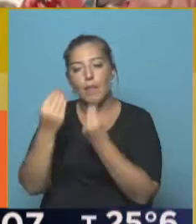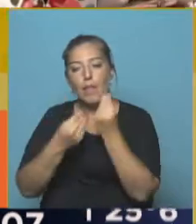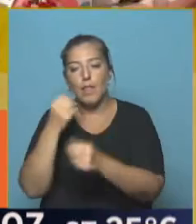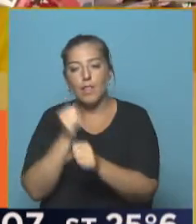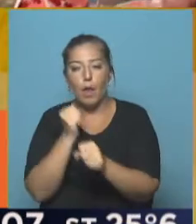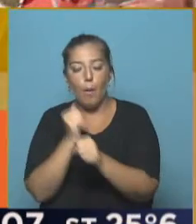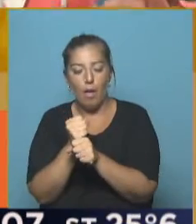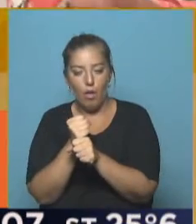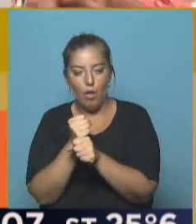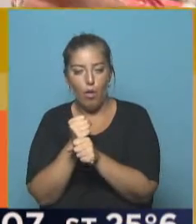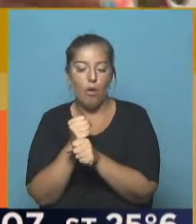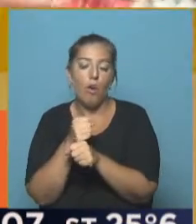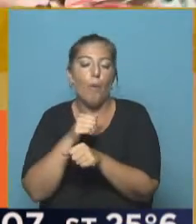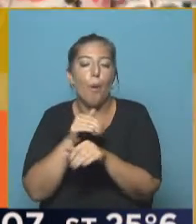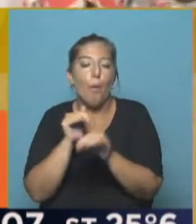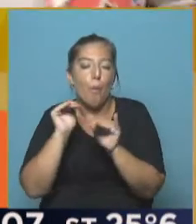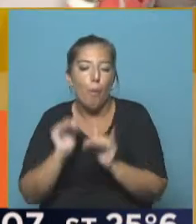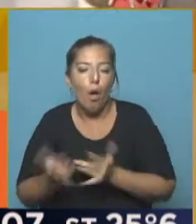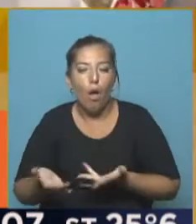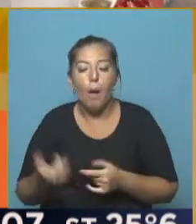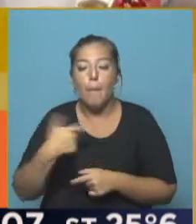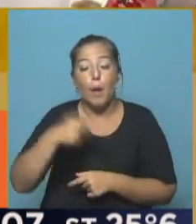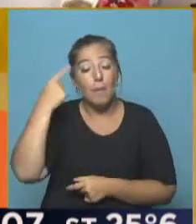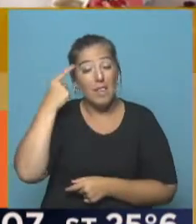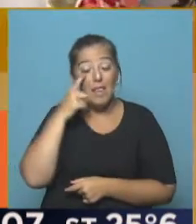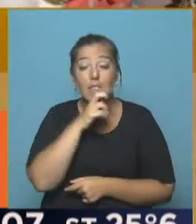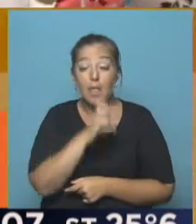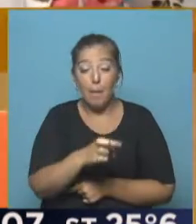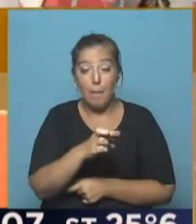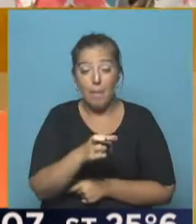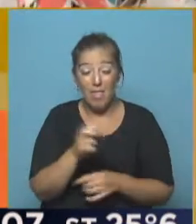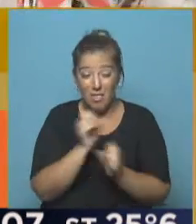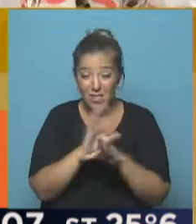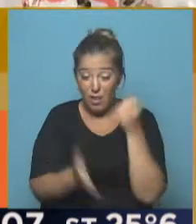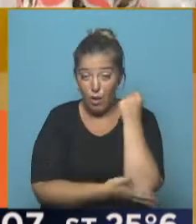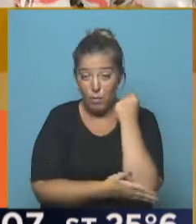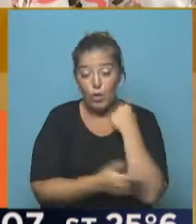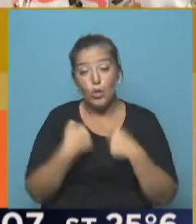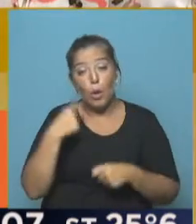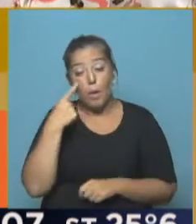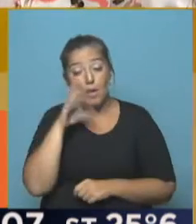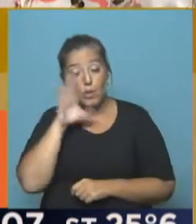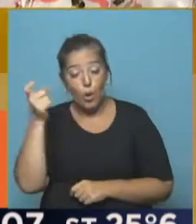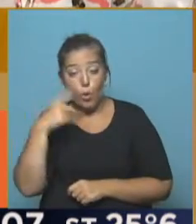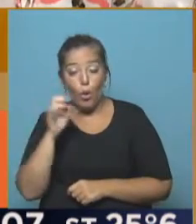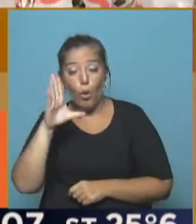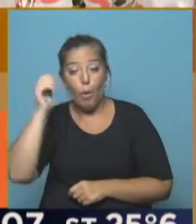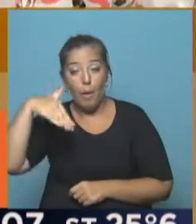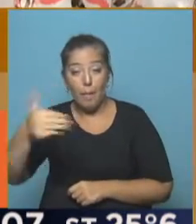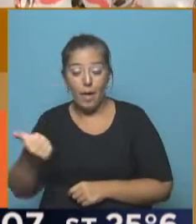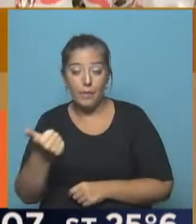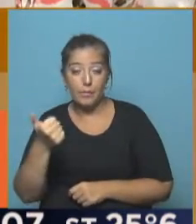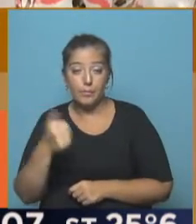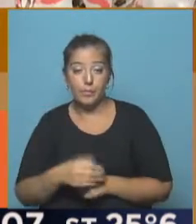más precarios, digamos, pero pensar que Trump heredó un desastre en términos económicos. Mira, yo vivía en Estados Unidos cuando Barack Obama